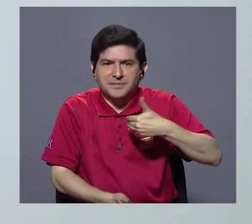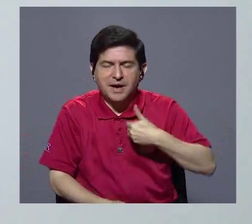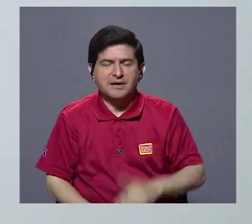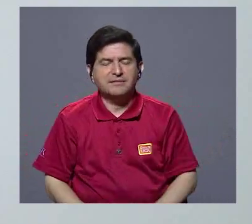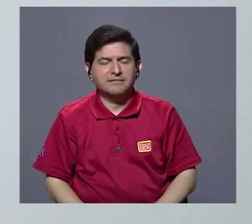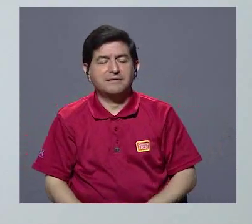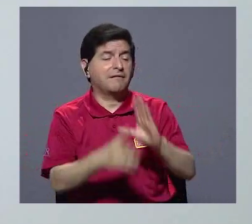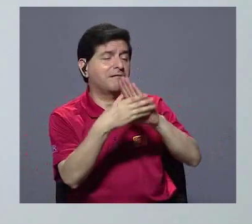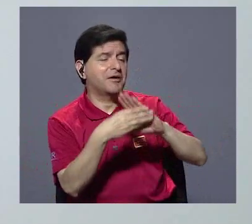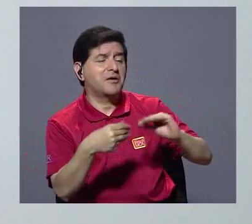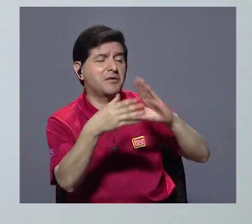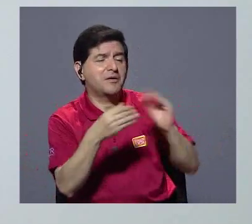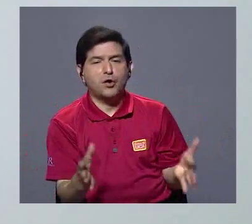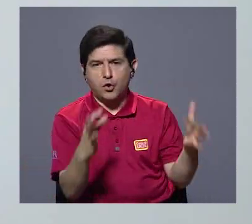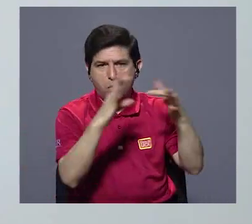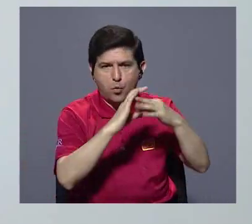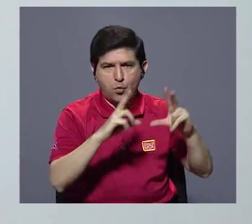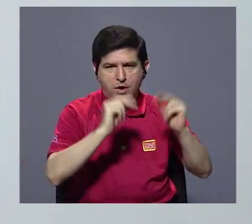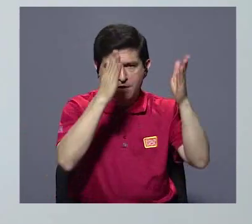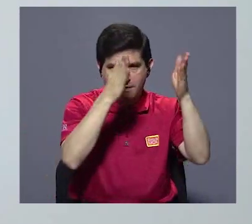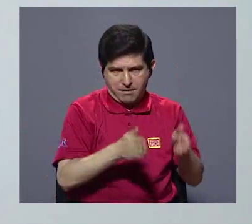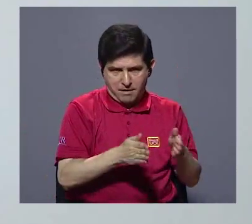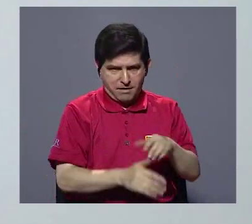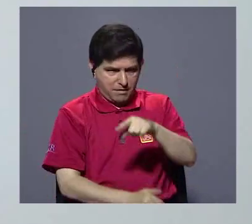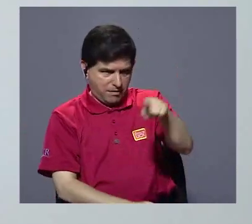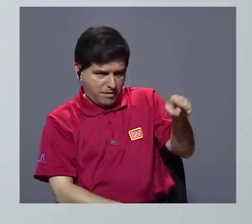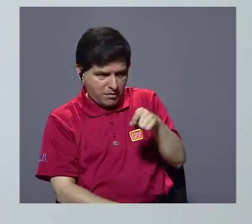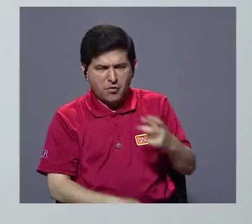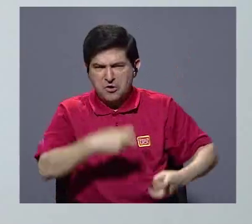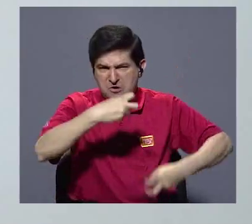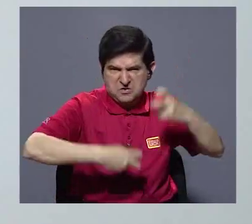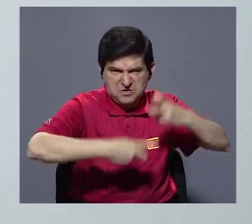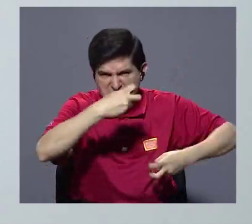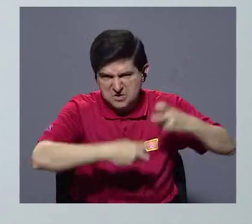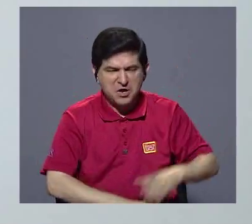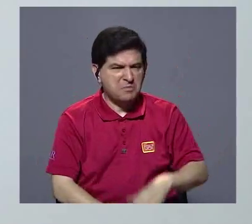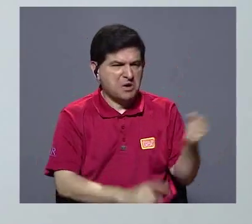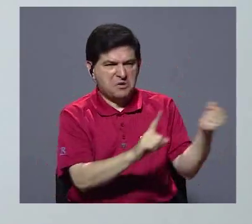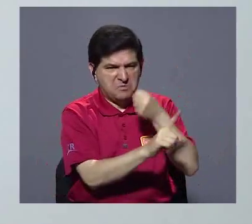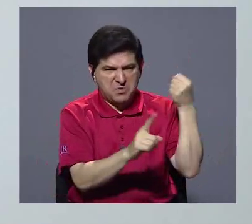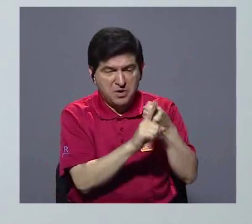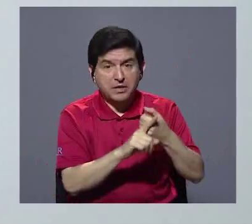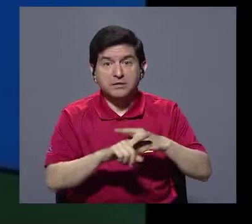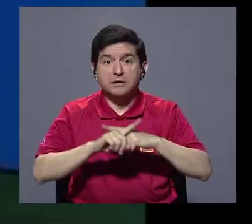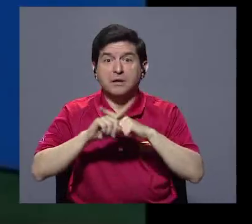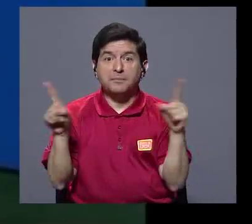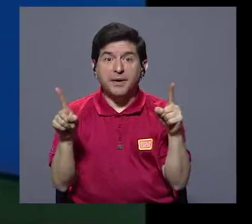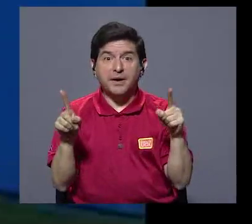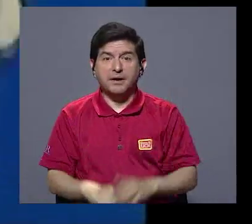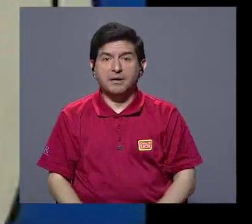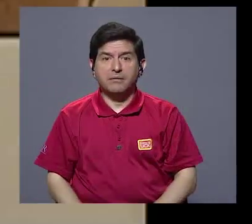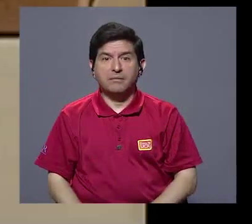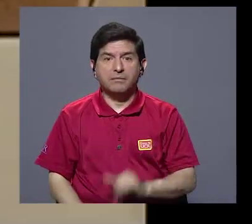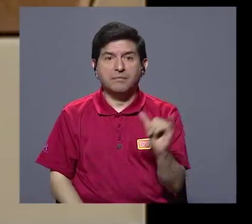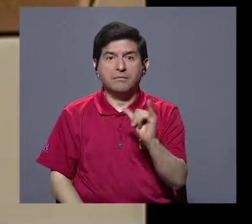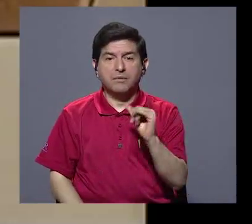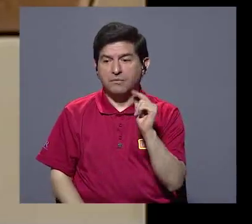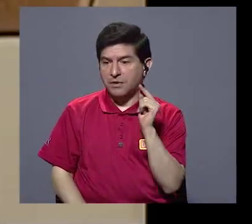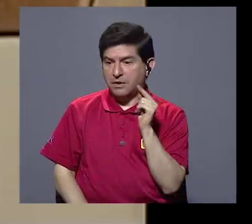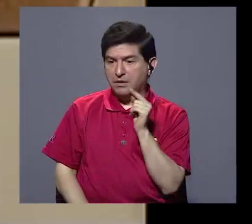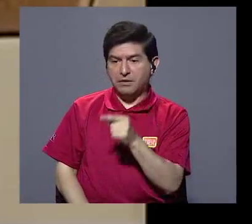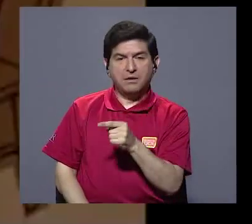resuelve esa paradoja que por un lado tenemos narrativas que asocian a los nicaragüenses con la